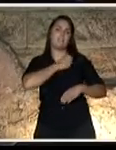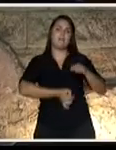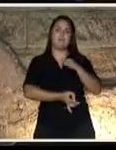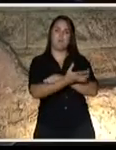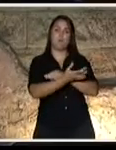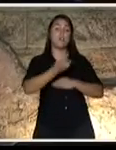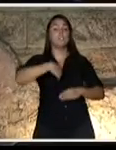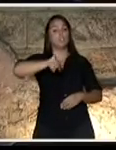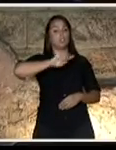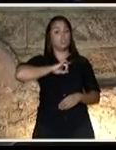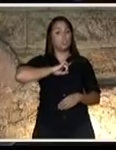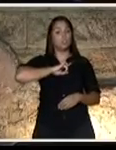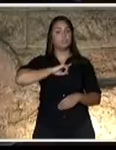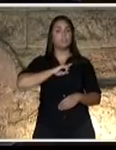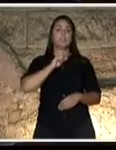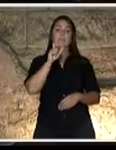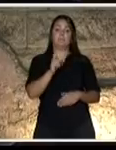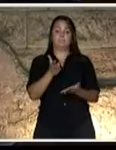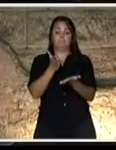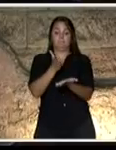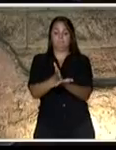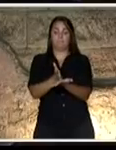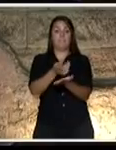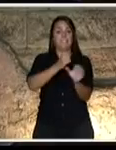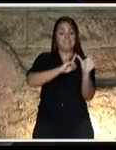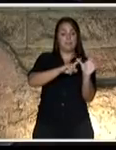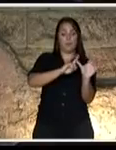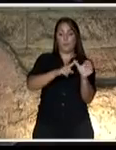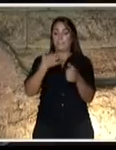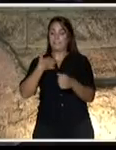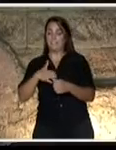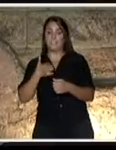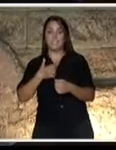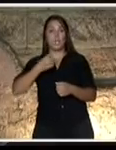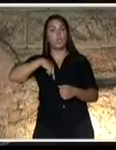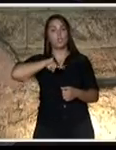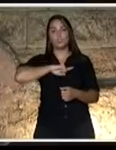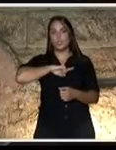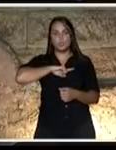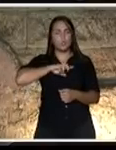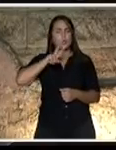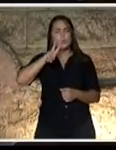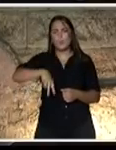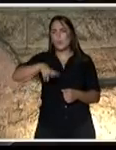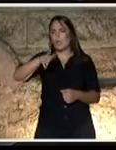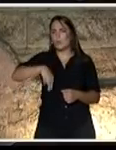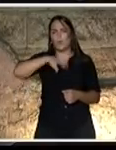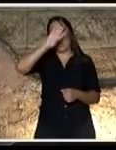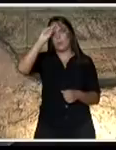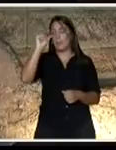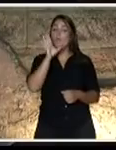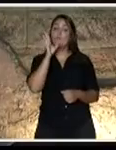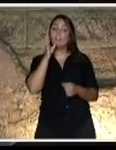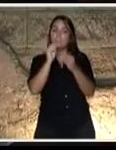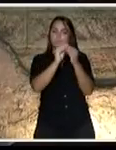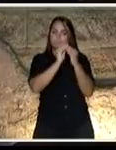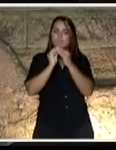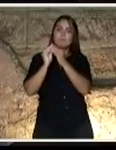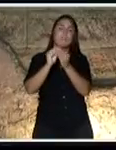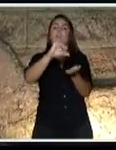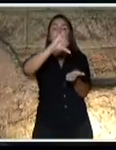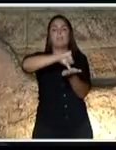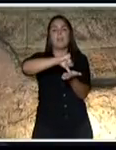que somos puente entre Sevilla y Extremadura, jamás queremos olvidar, por eso, la unión de estas